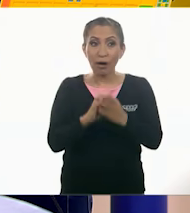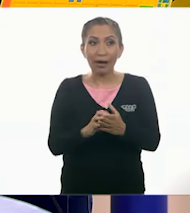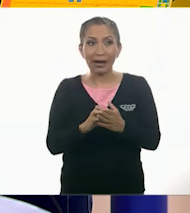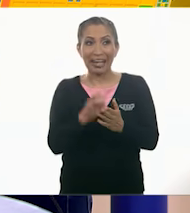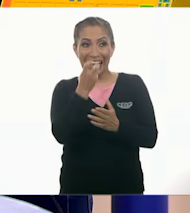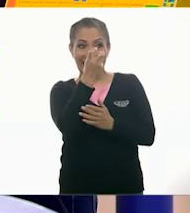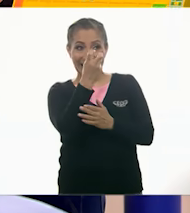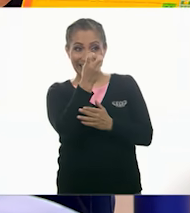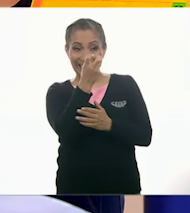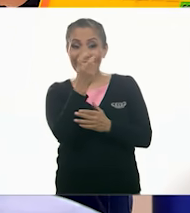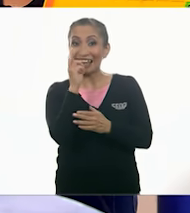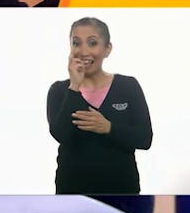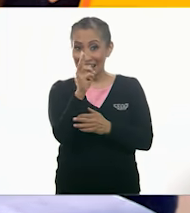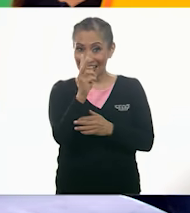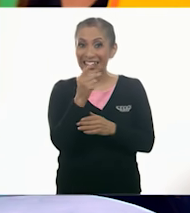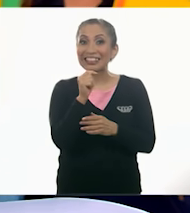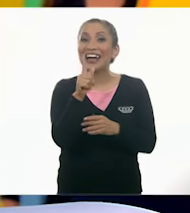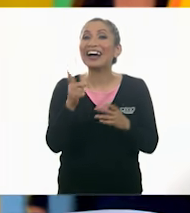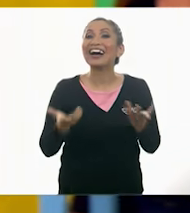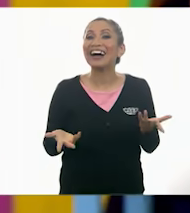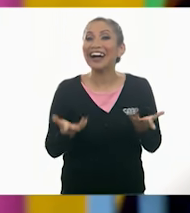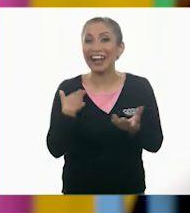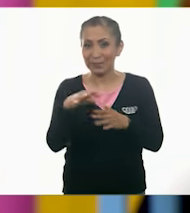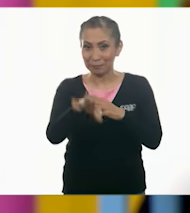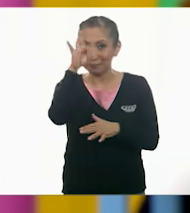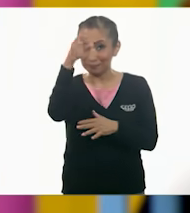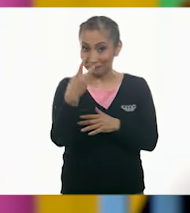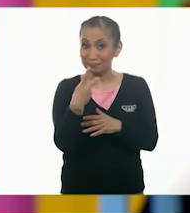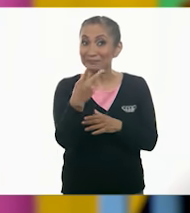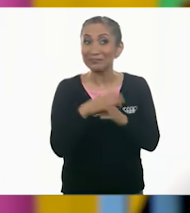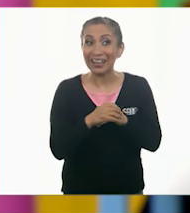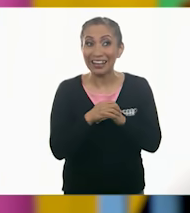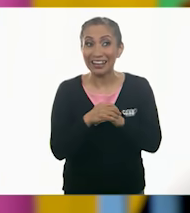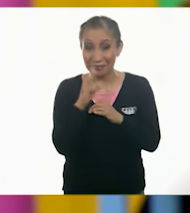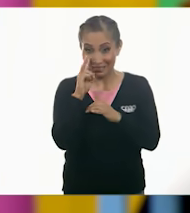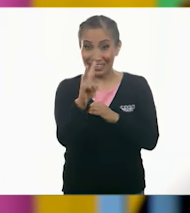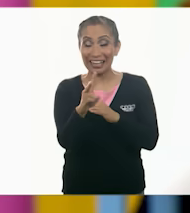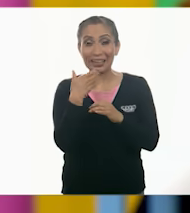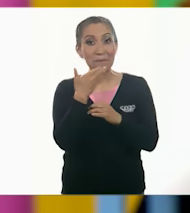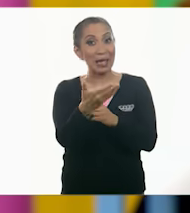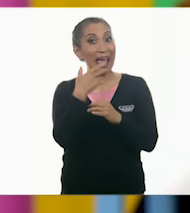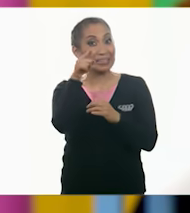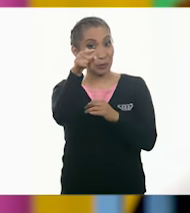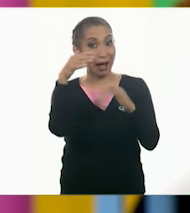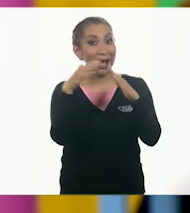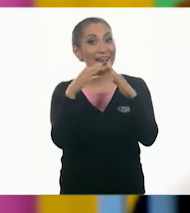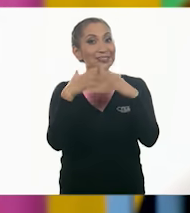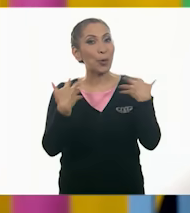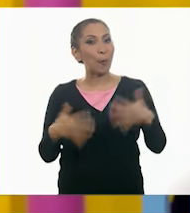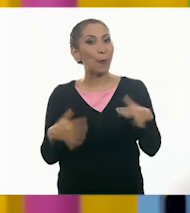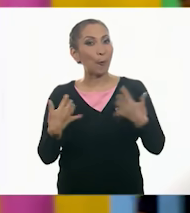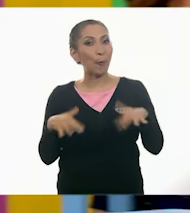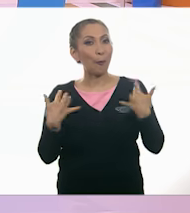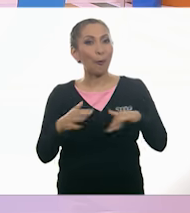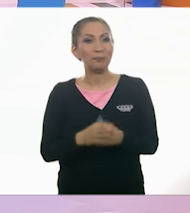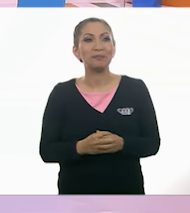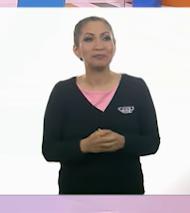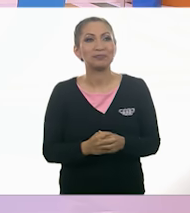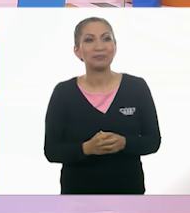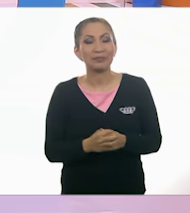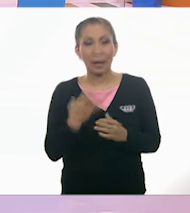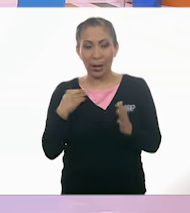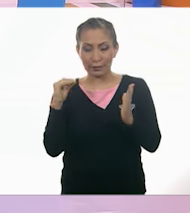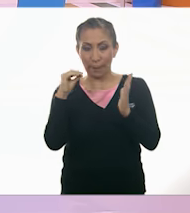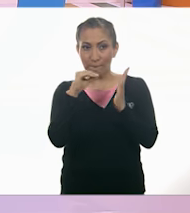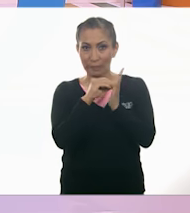está. ¡Eh! ¿Qué tal? ¡Lo encontramos! ¿Vieron? Muy bien, allá en casa. Aquí está, maestra.